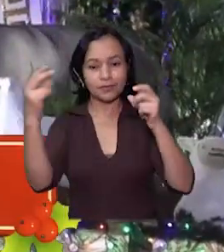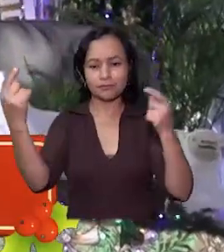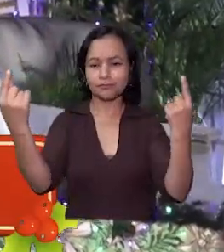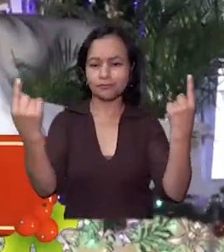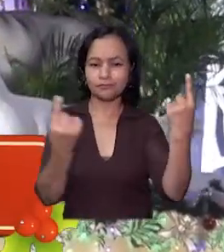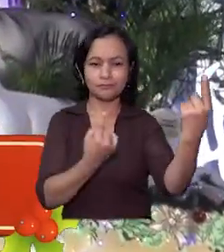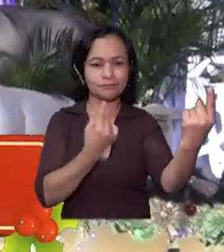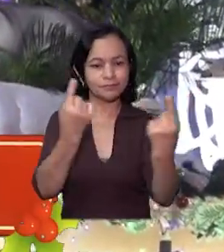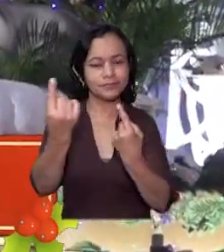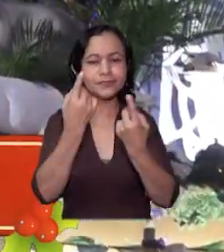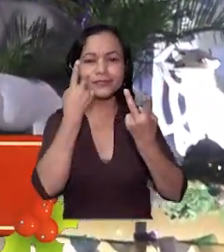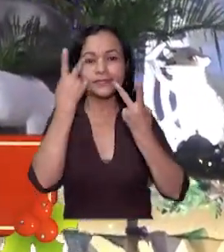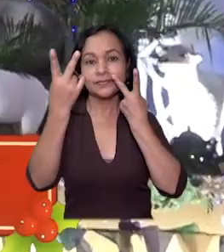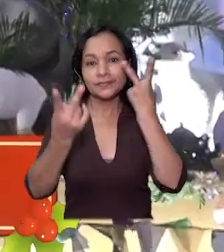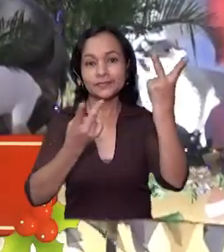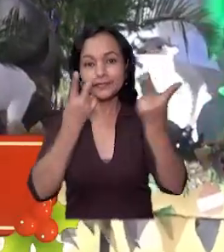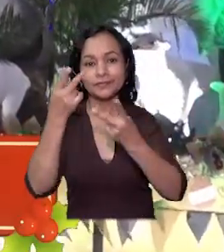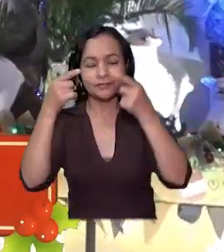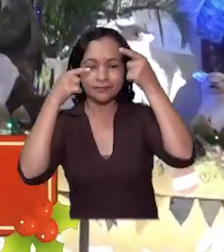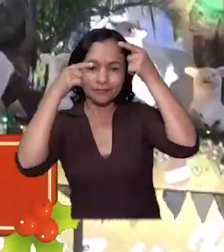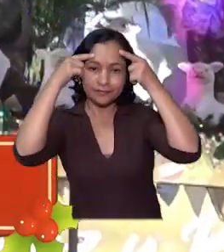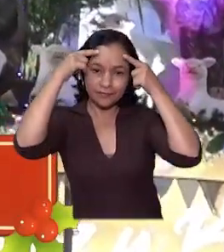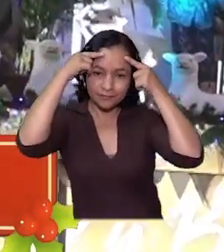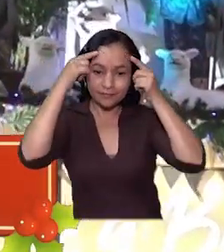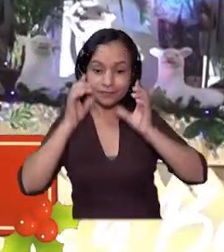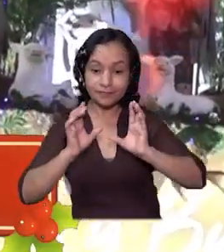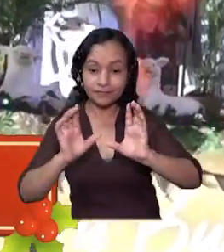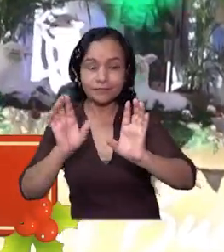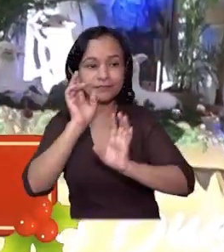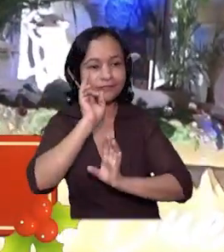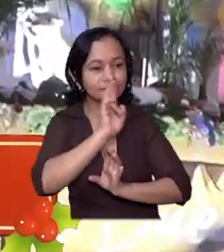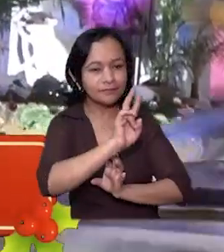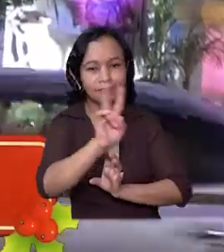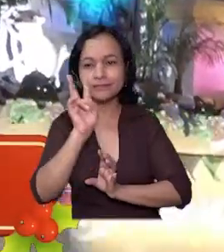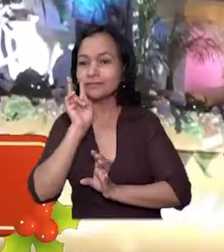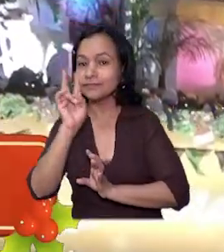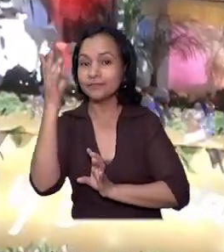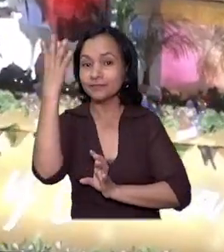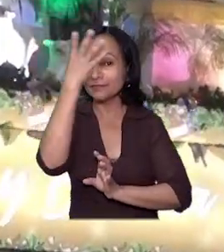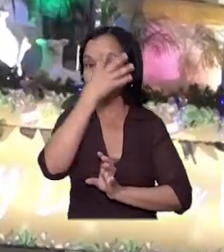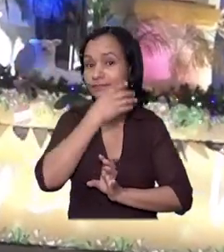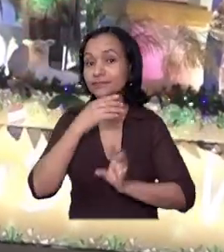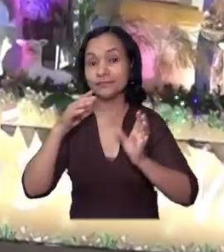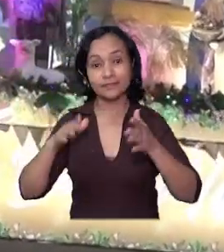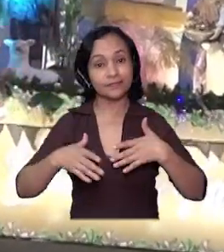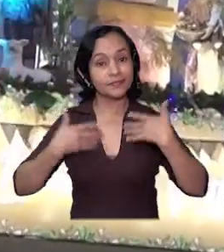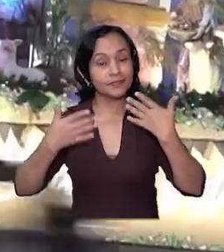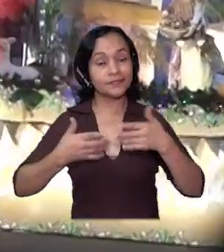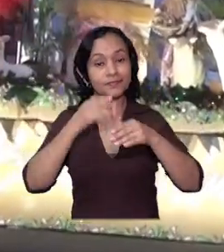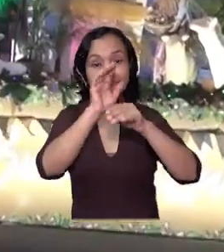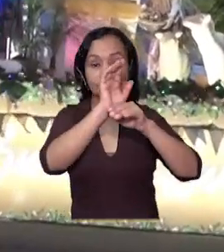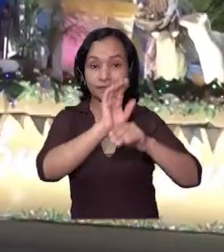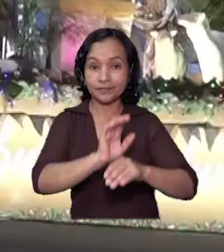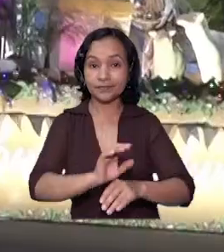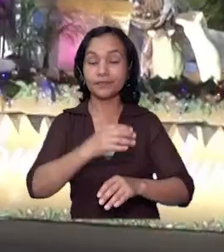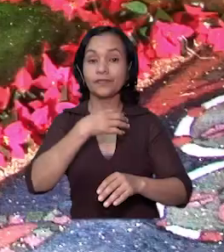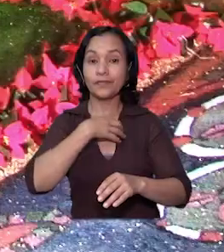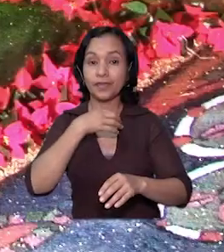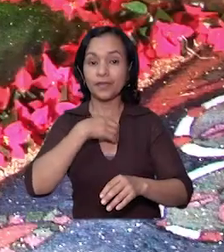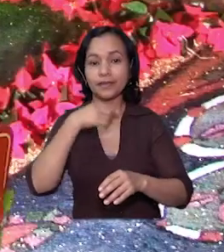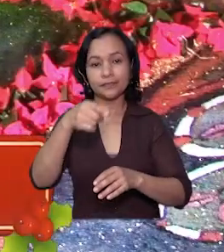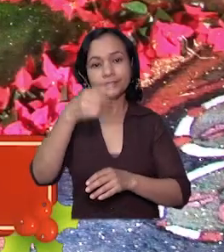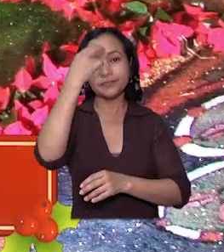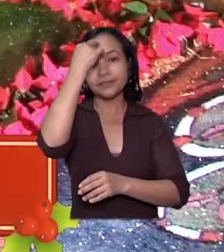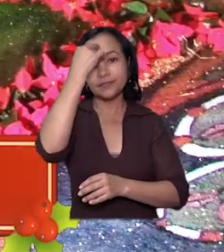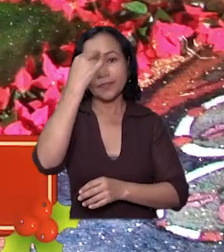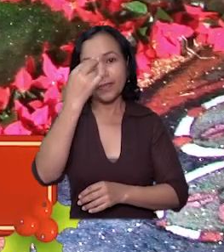que vienen hasta esta avenida de Bolívar a Chávez a disfrutar de esta festividad, de esta tradición, de este